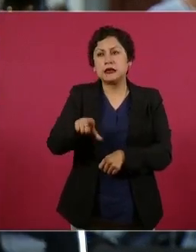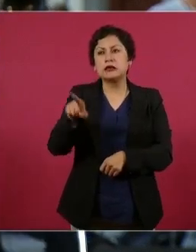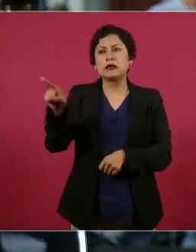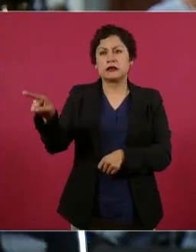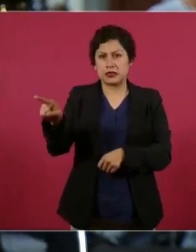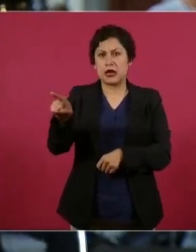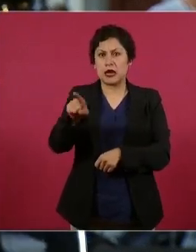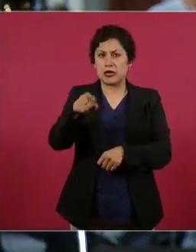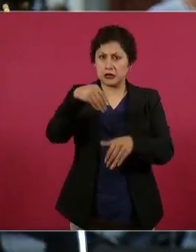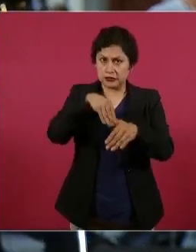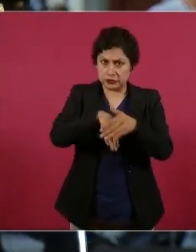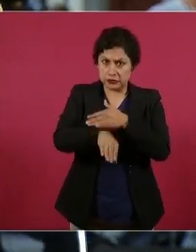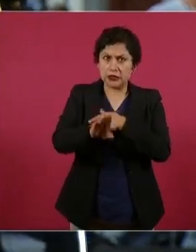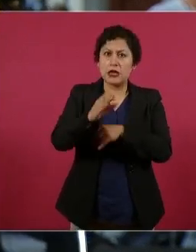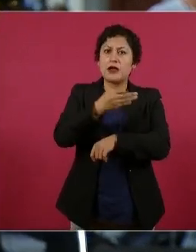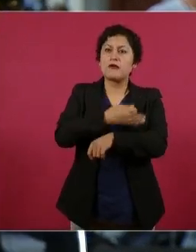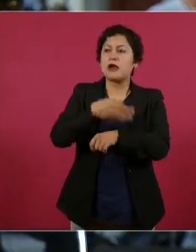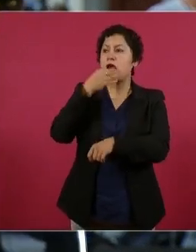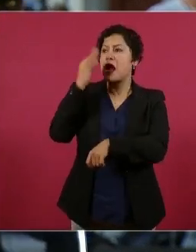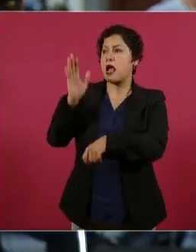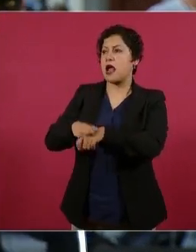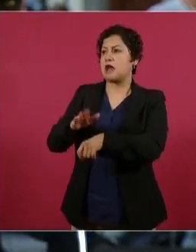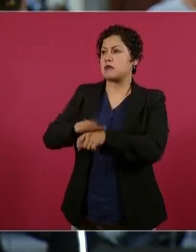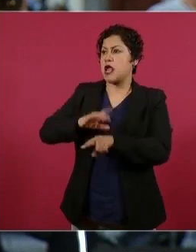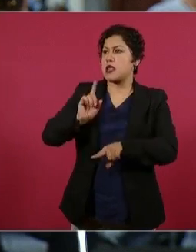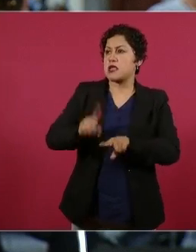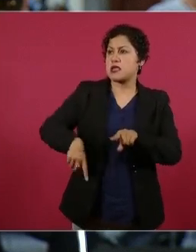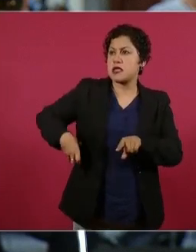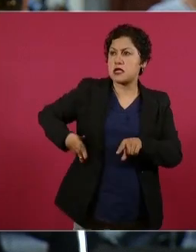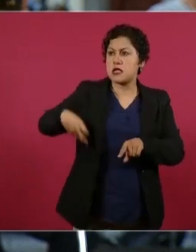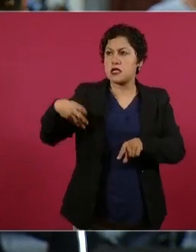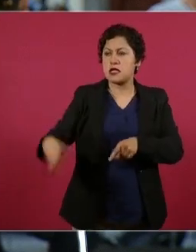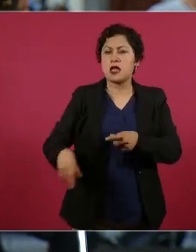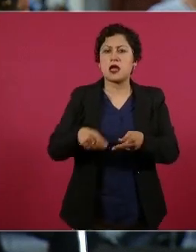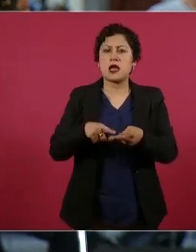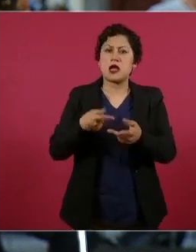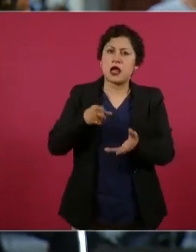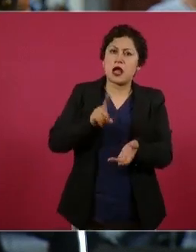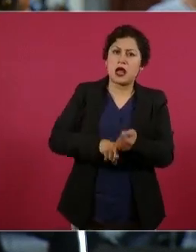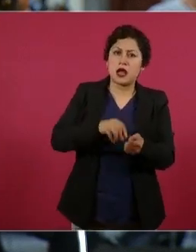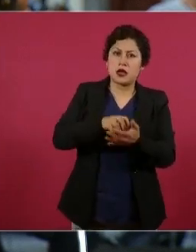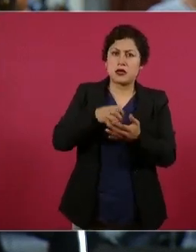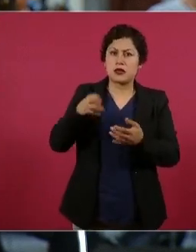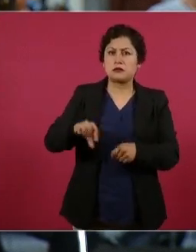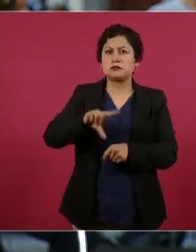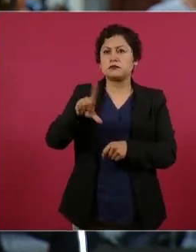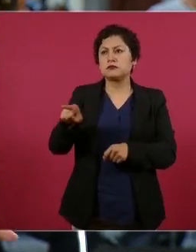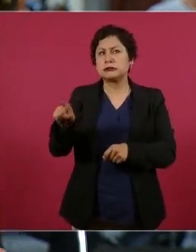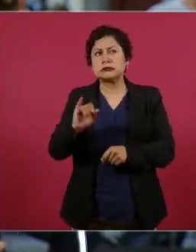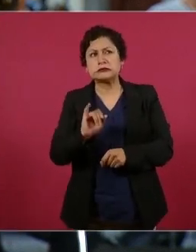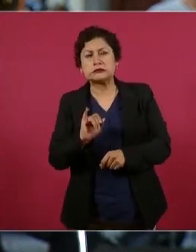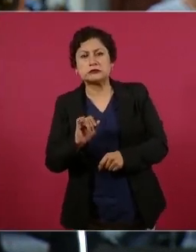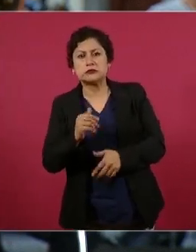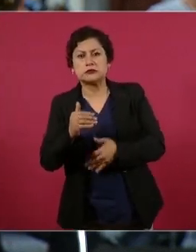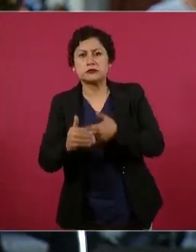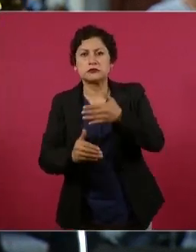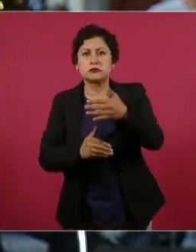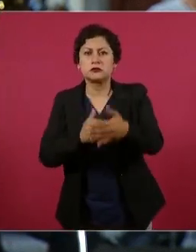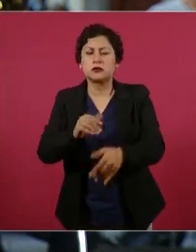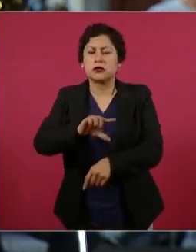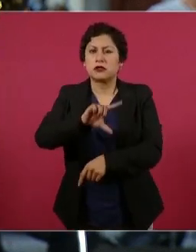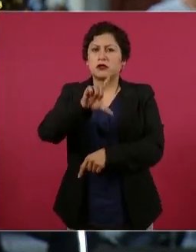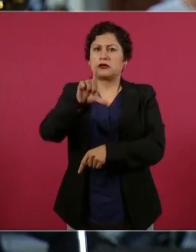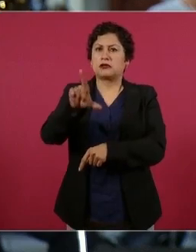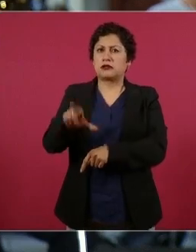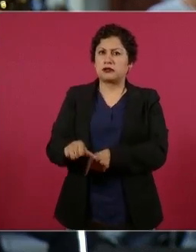le quitaron un riñón y el tumor. Pero a los 18 días se dan cuenta de que los engañaron, no le quitaron nada, porque él